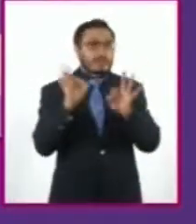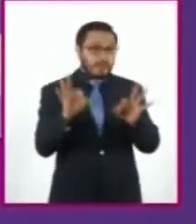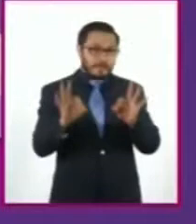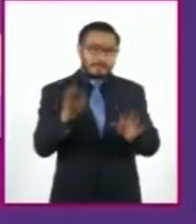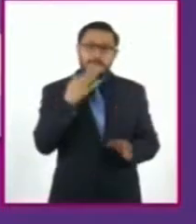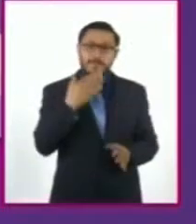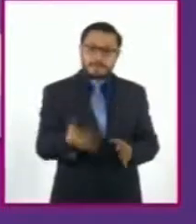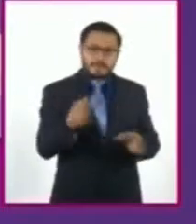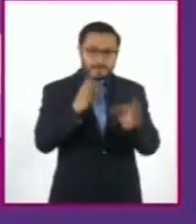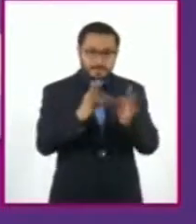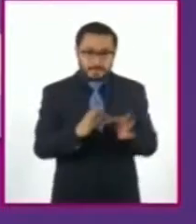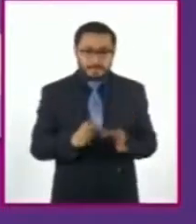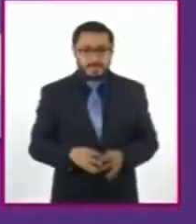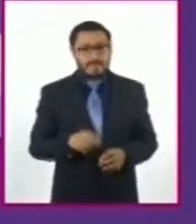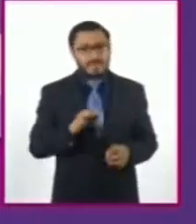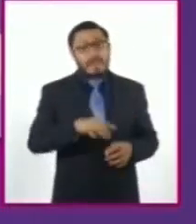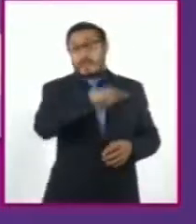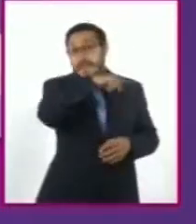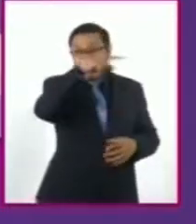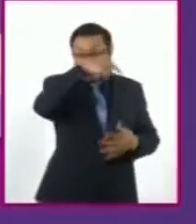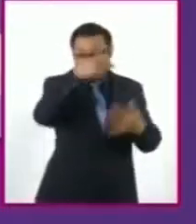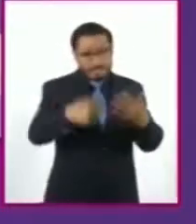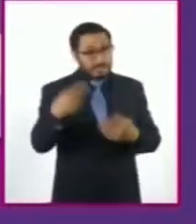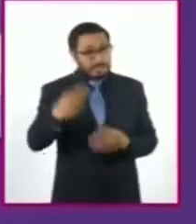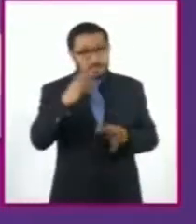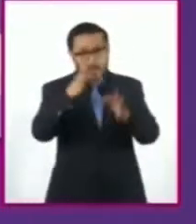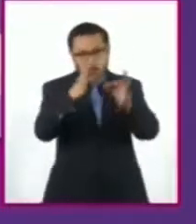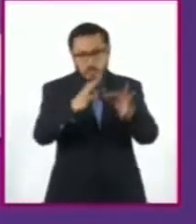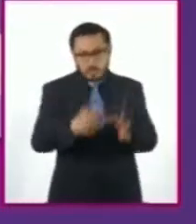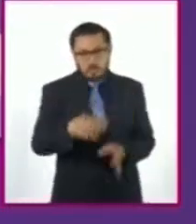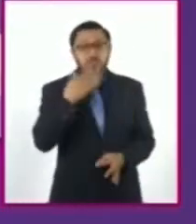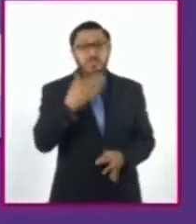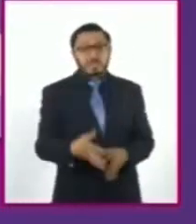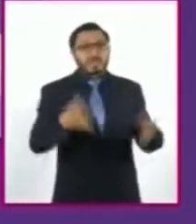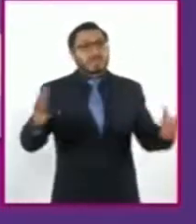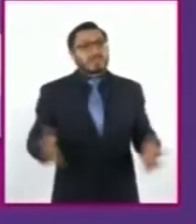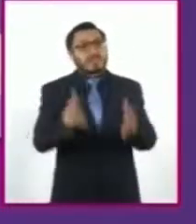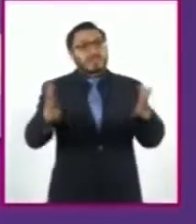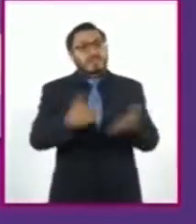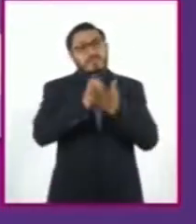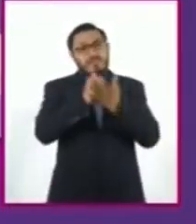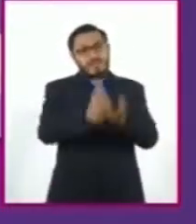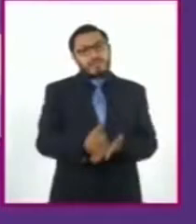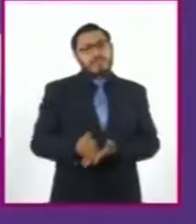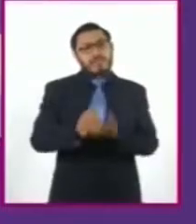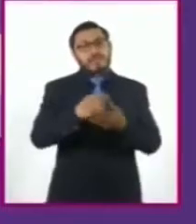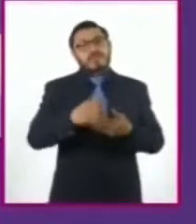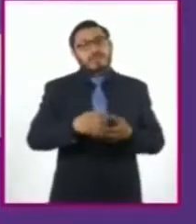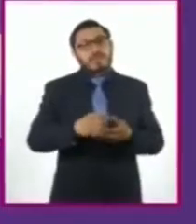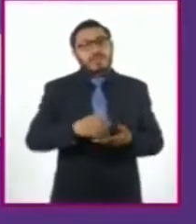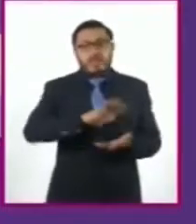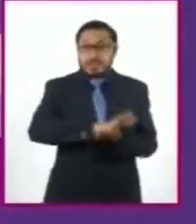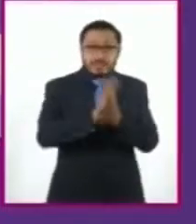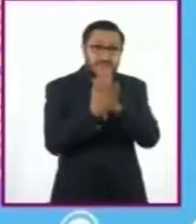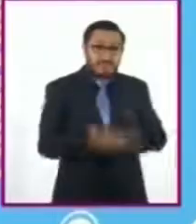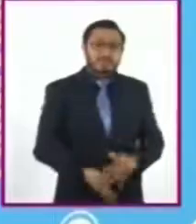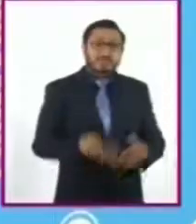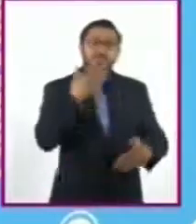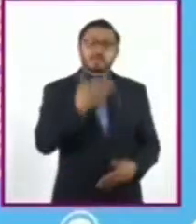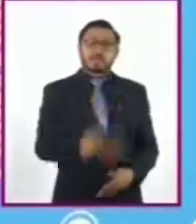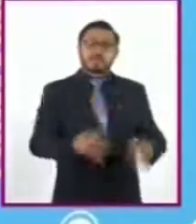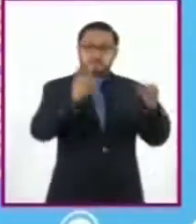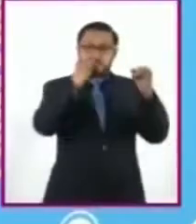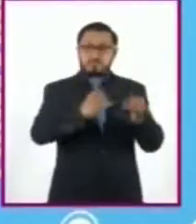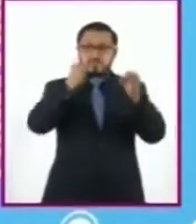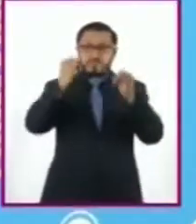La satisfacción de todas ellas contribuye en la realización personal y colectiva.